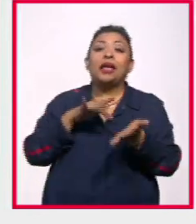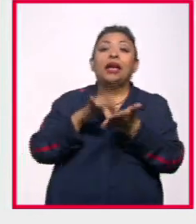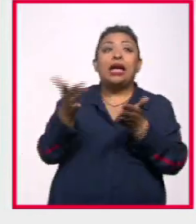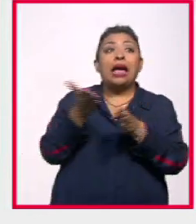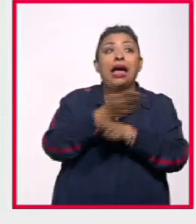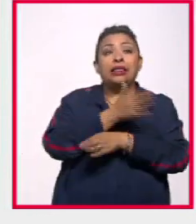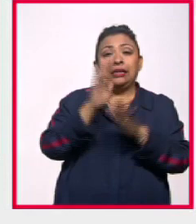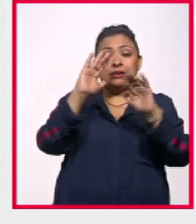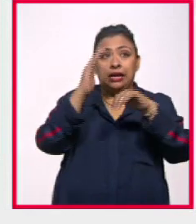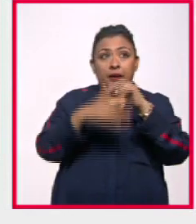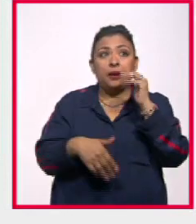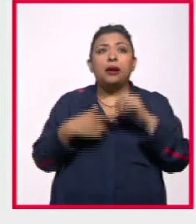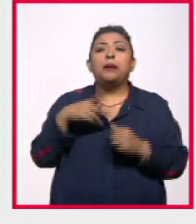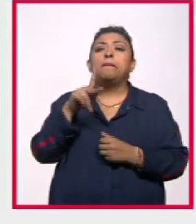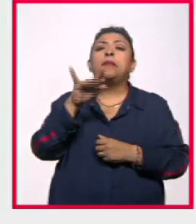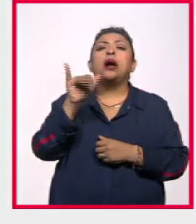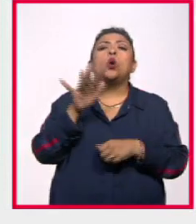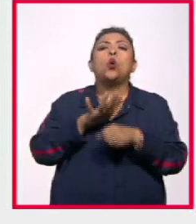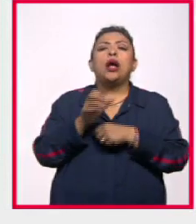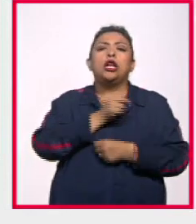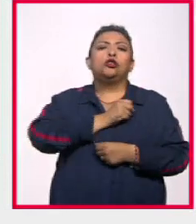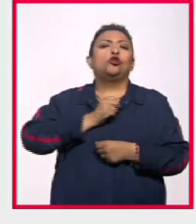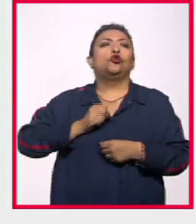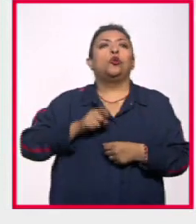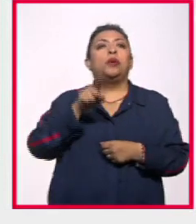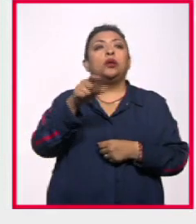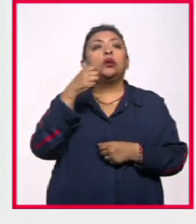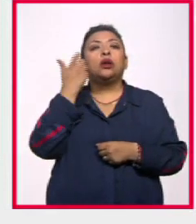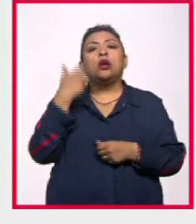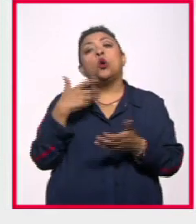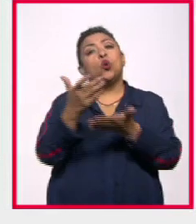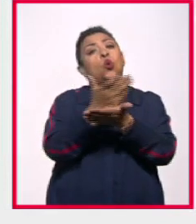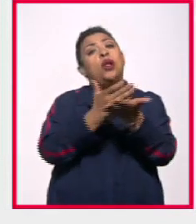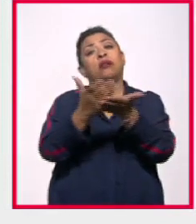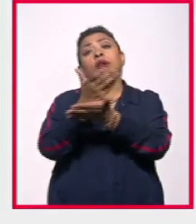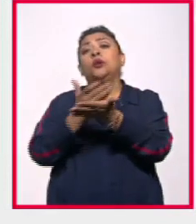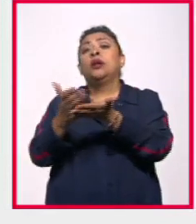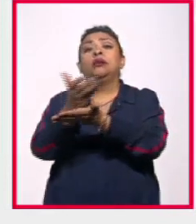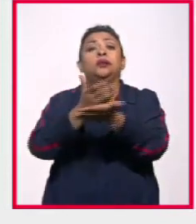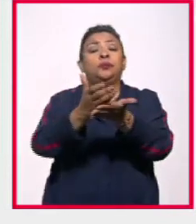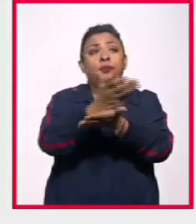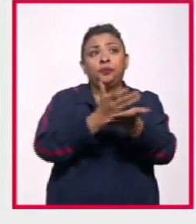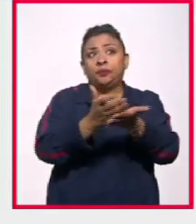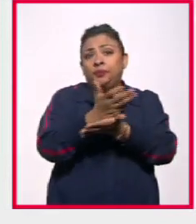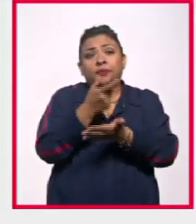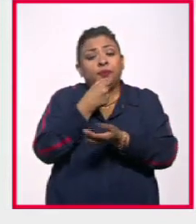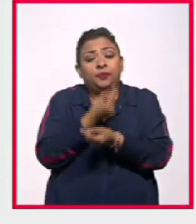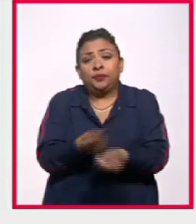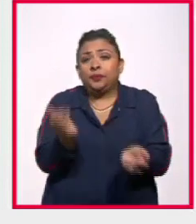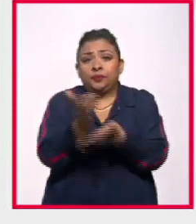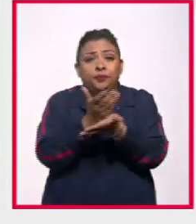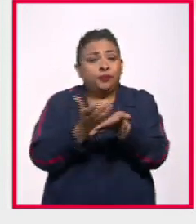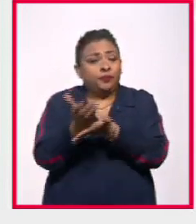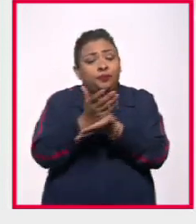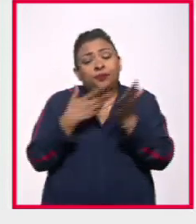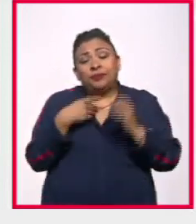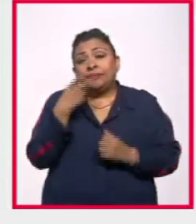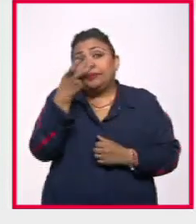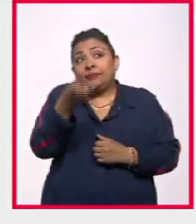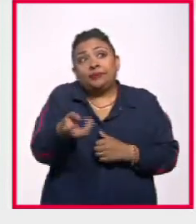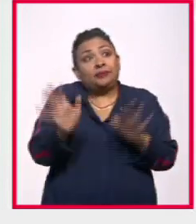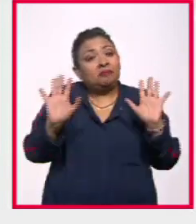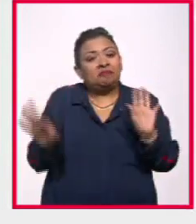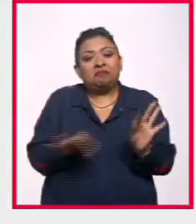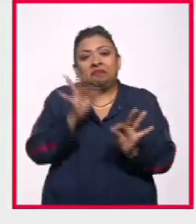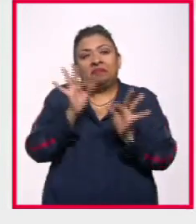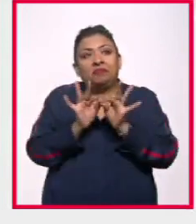Antes de despedirnos, Paco, ¿cuál sería el superpoder que te gustaría tener aquí? Yo curar. Curar. Yo curar a niños. Oh, ese sería ser punk.